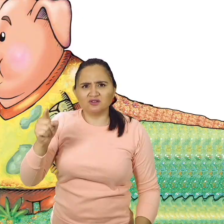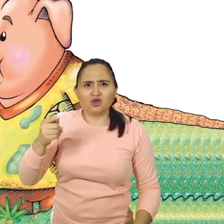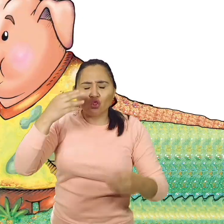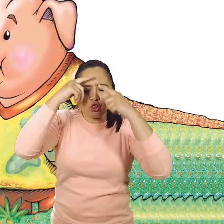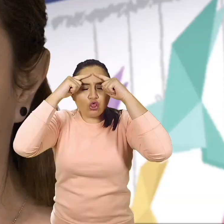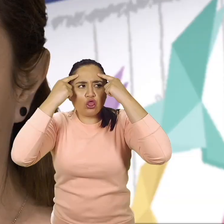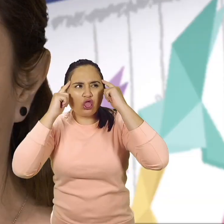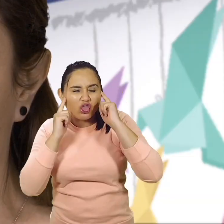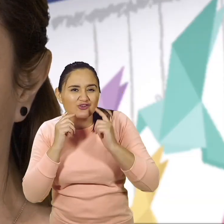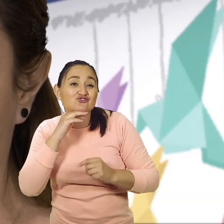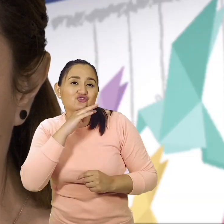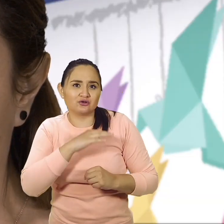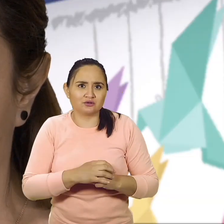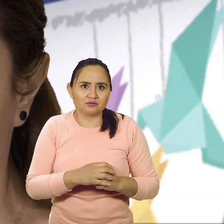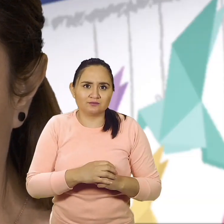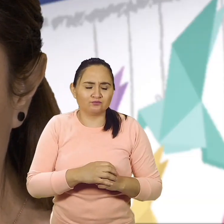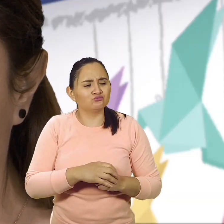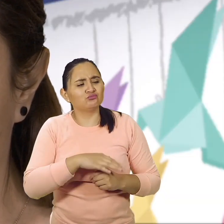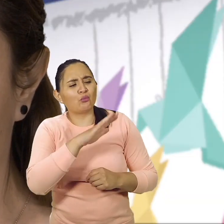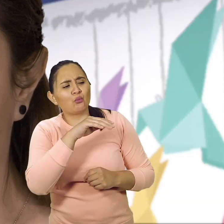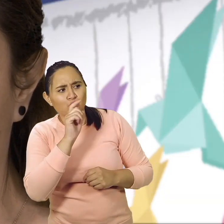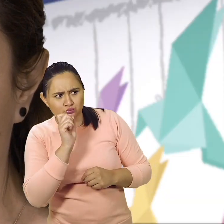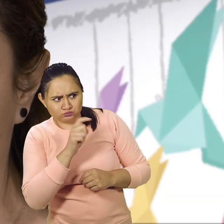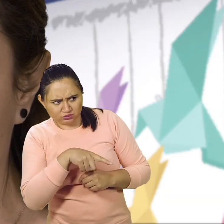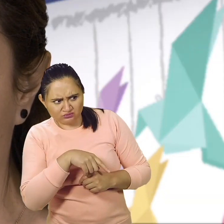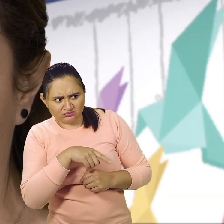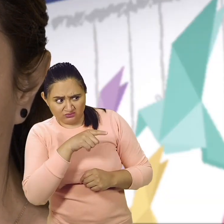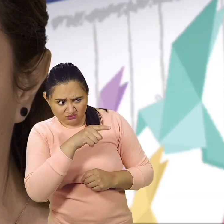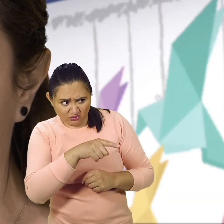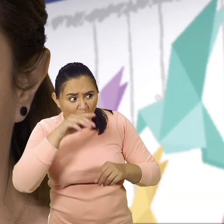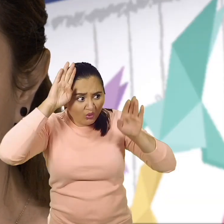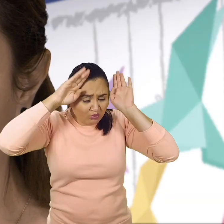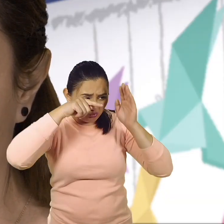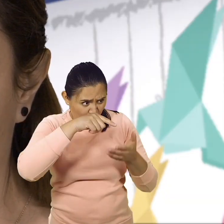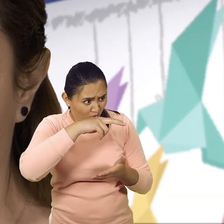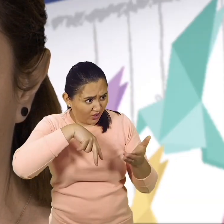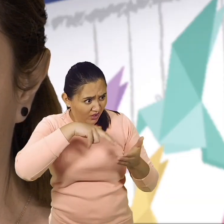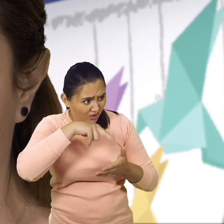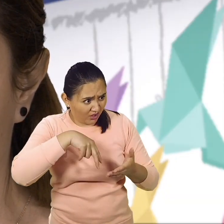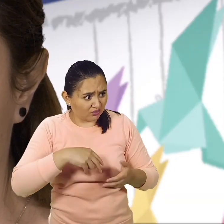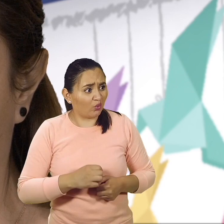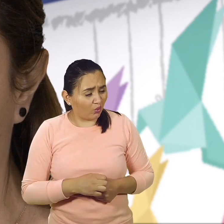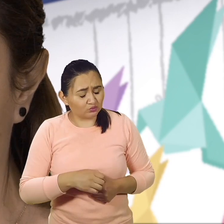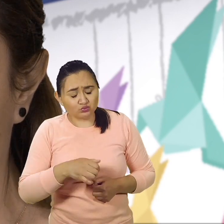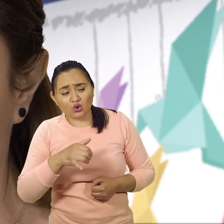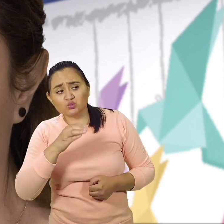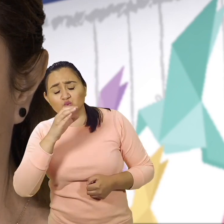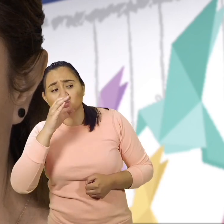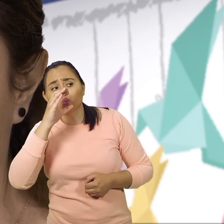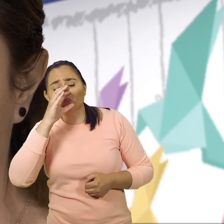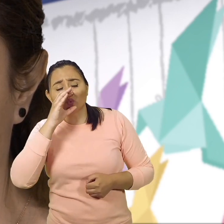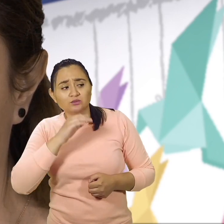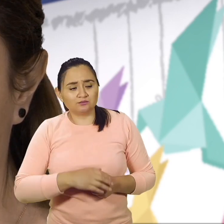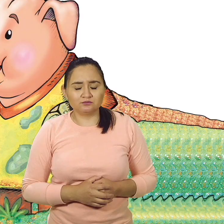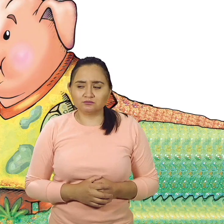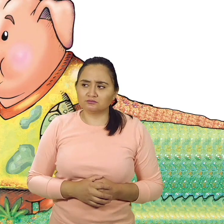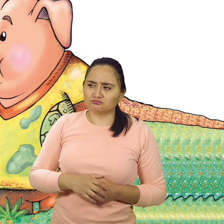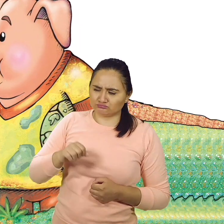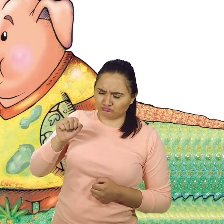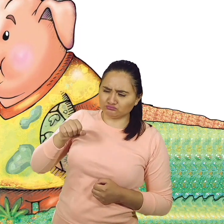y enlodado. «¿Estás leyendo?», preguntó asombrado Celestino, mientras se refrescaba tomando el agua del